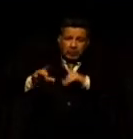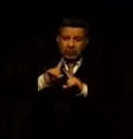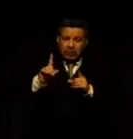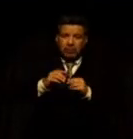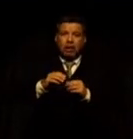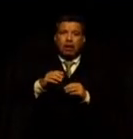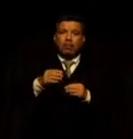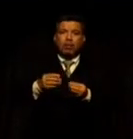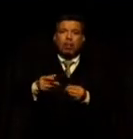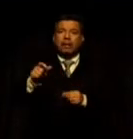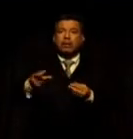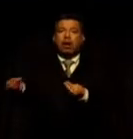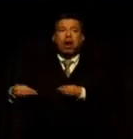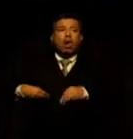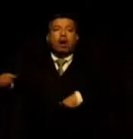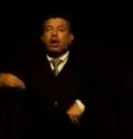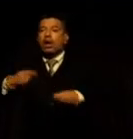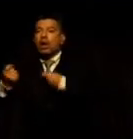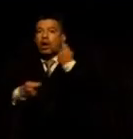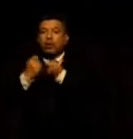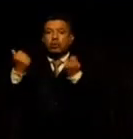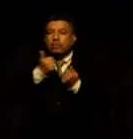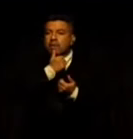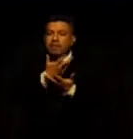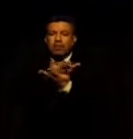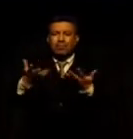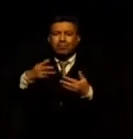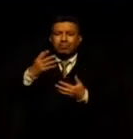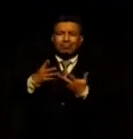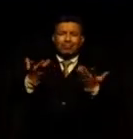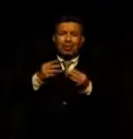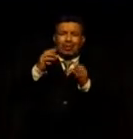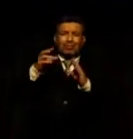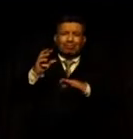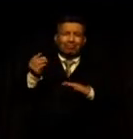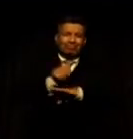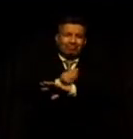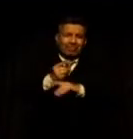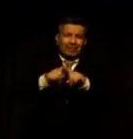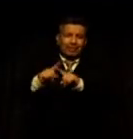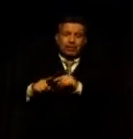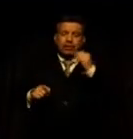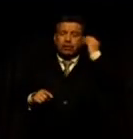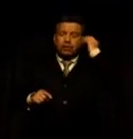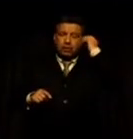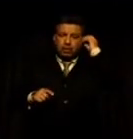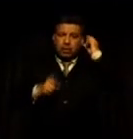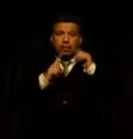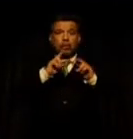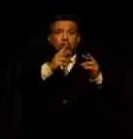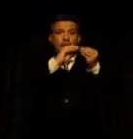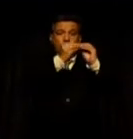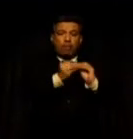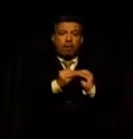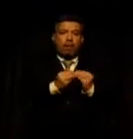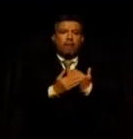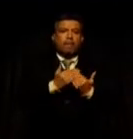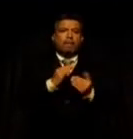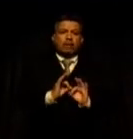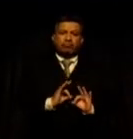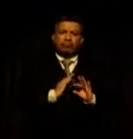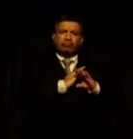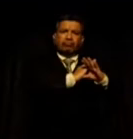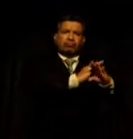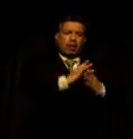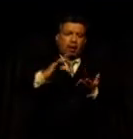contra el lavado de activos contra el contrabando en fin contra muchos fenómenos otro facilita de manera segura a través